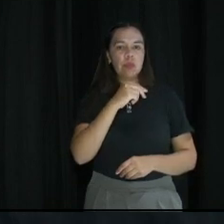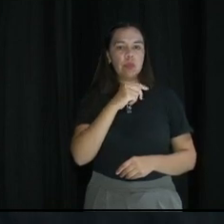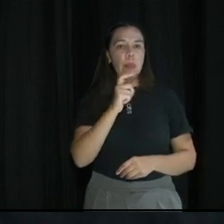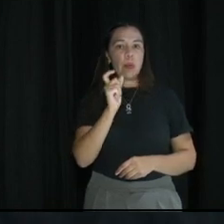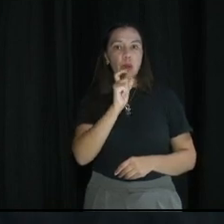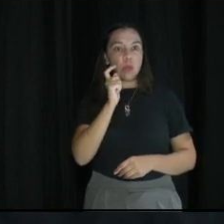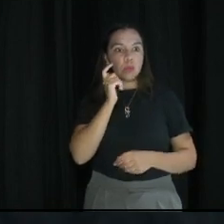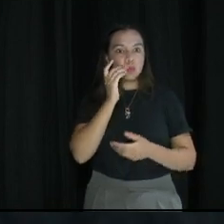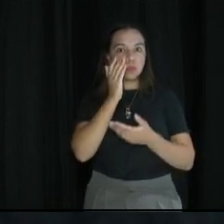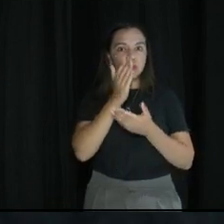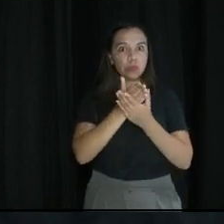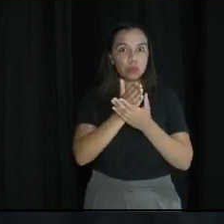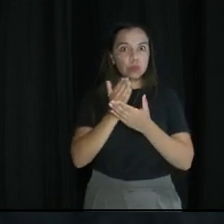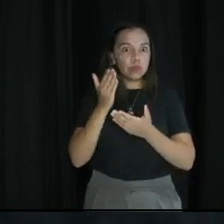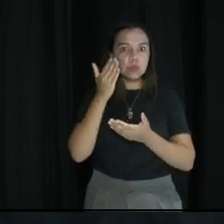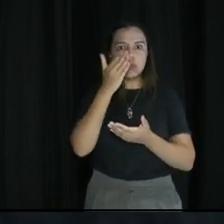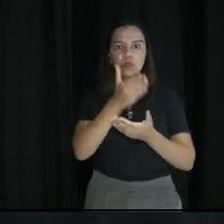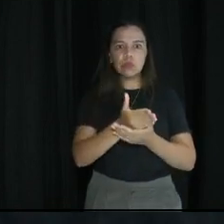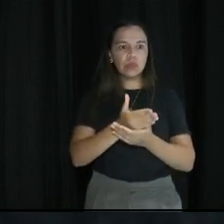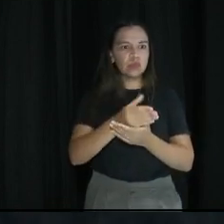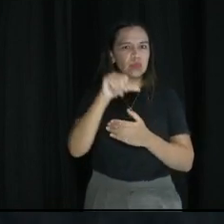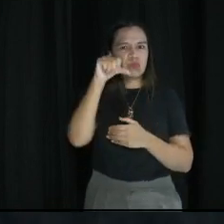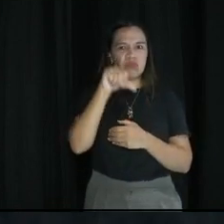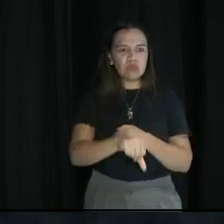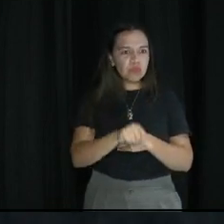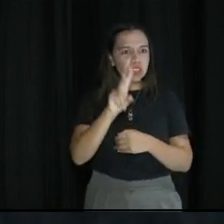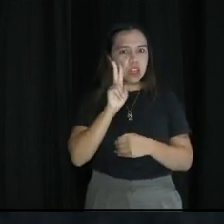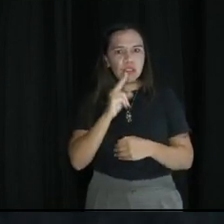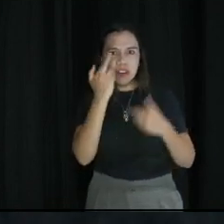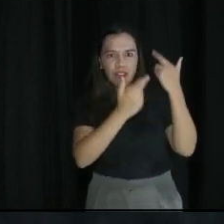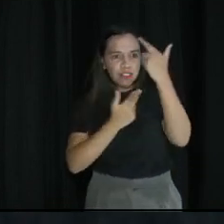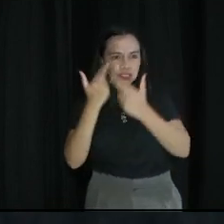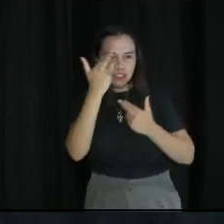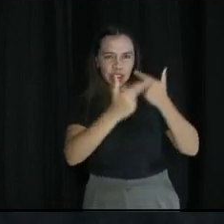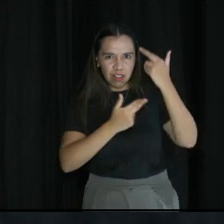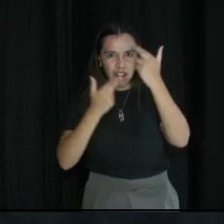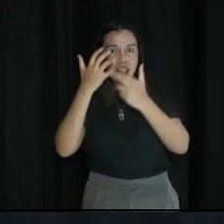minuto en que llegamos, nos pudimos percatar que el ejemplar